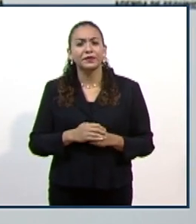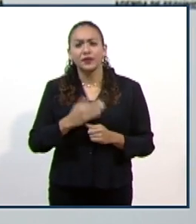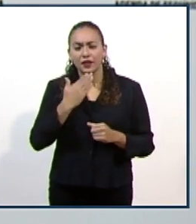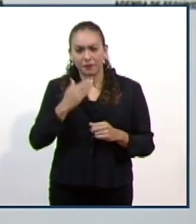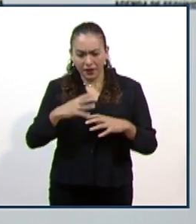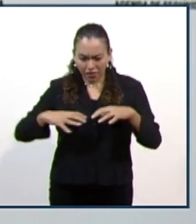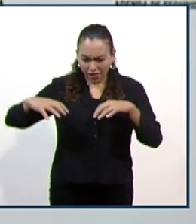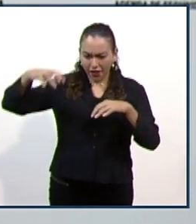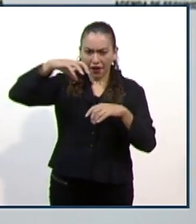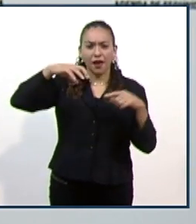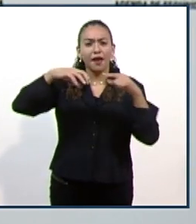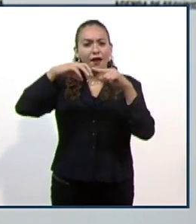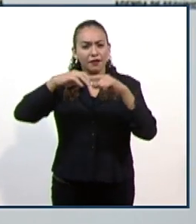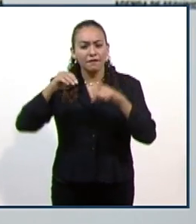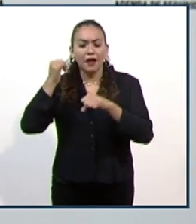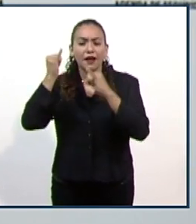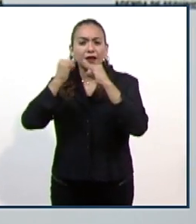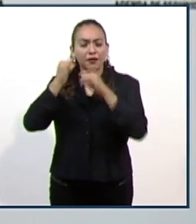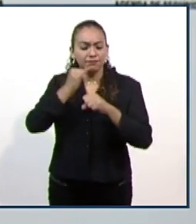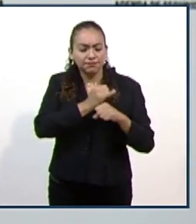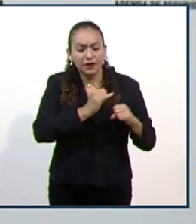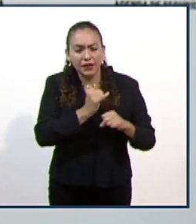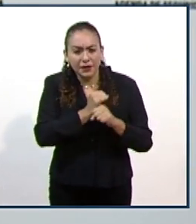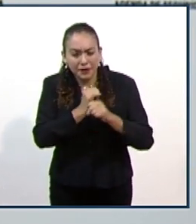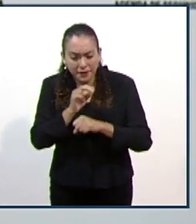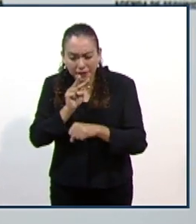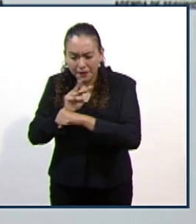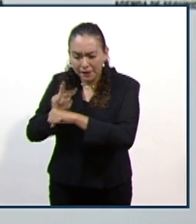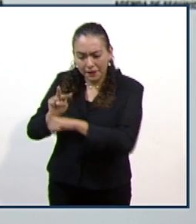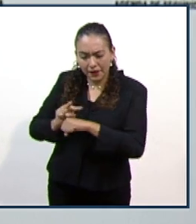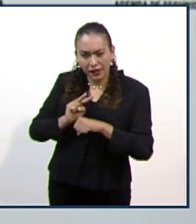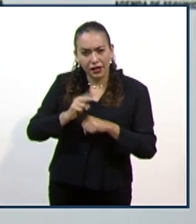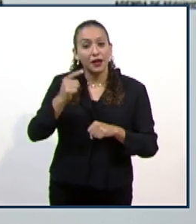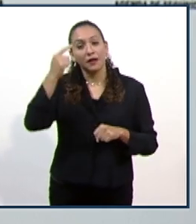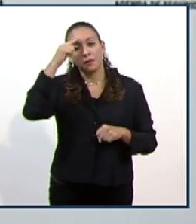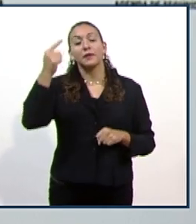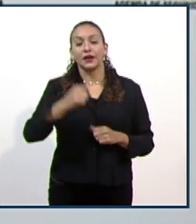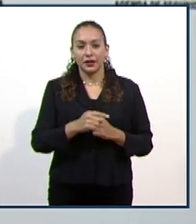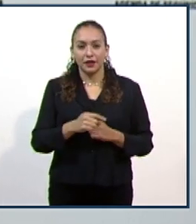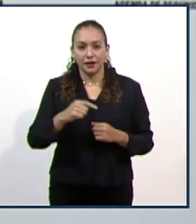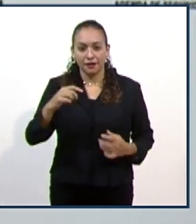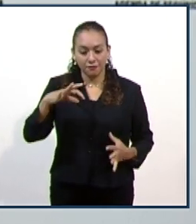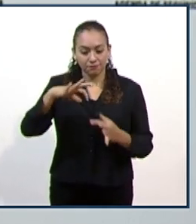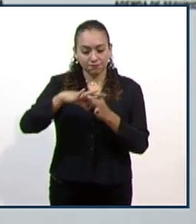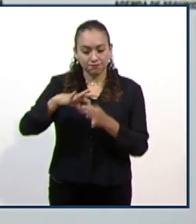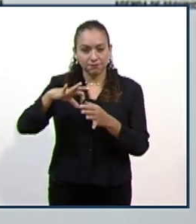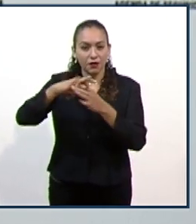control constitucional y convencional, y servir para apuntalar la carrera judicial basada en el mérito y el